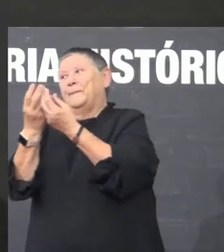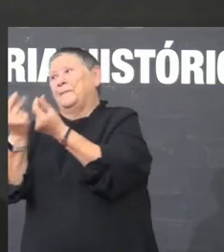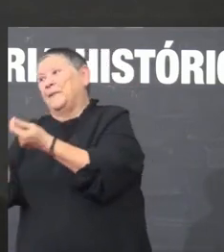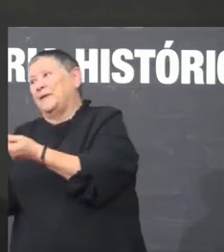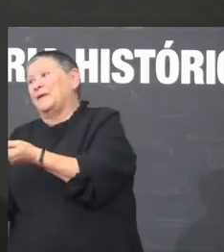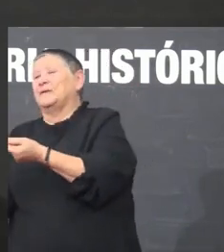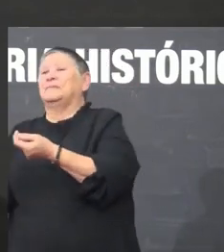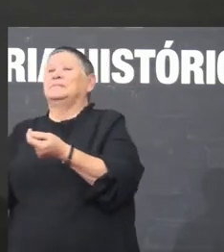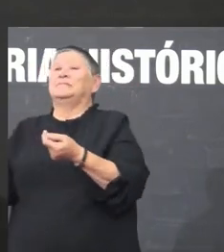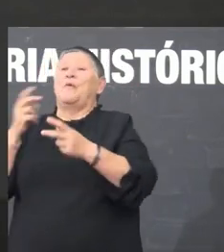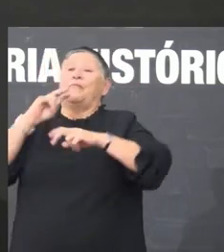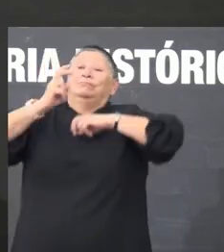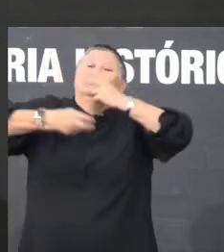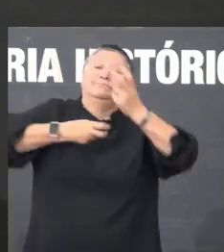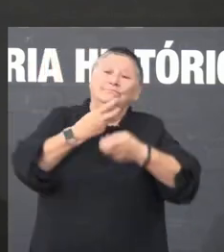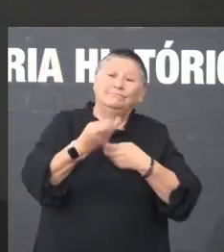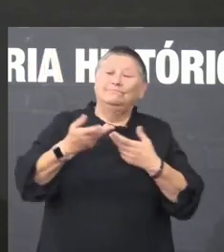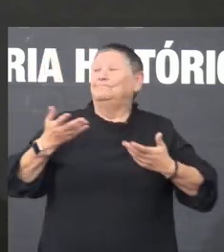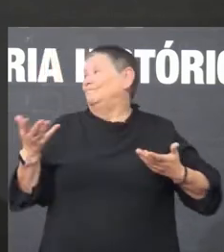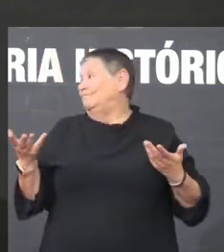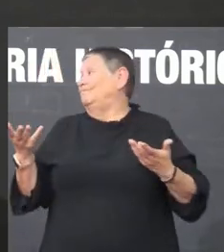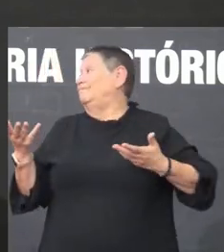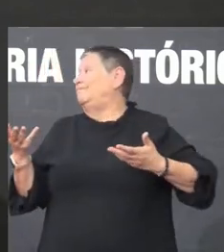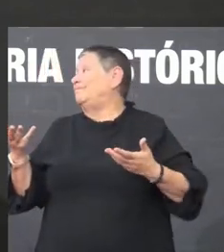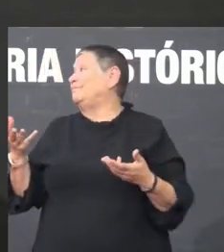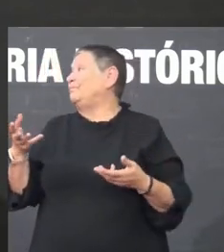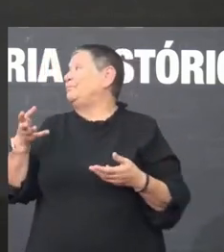se han... Que bueno,